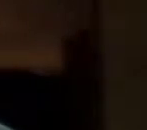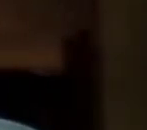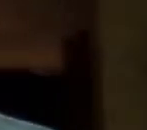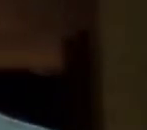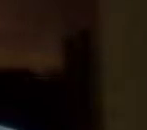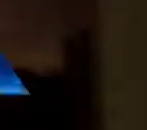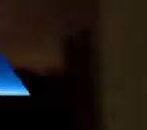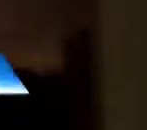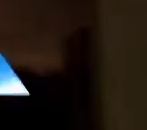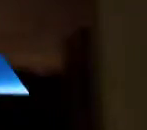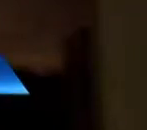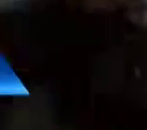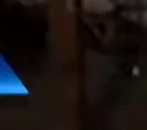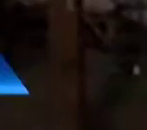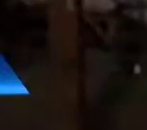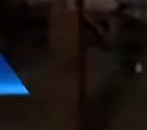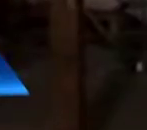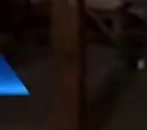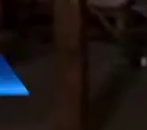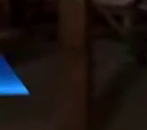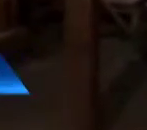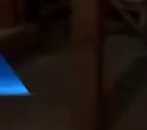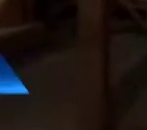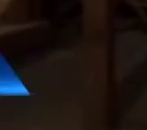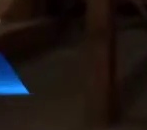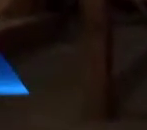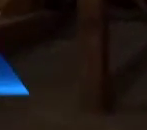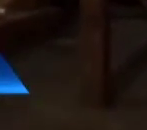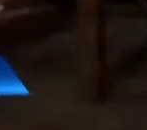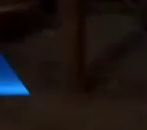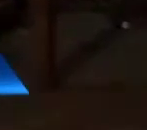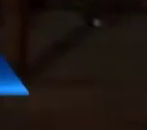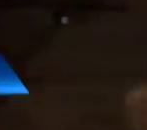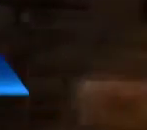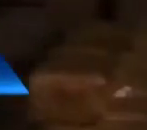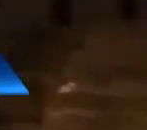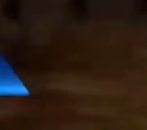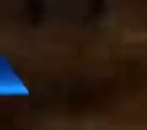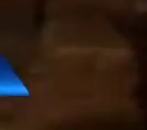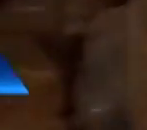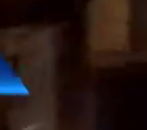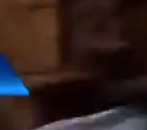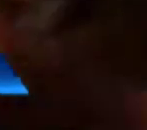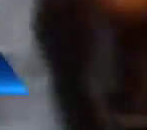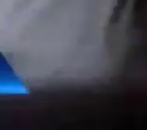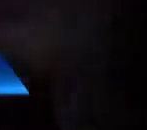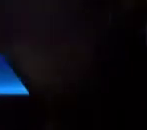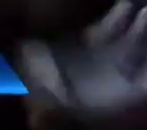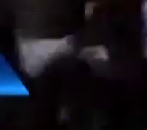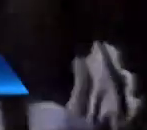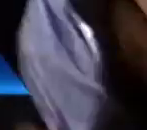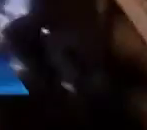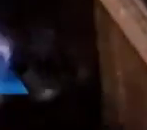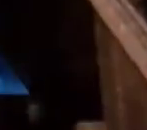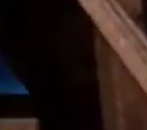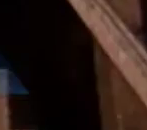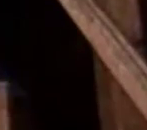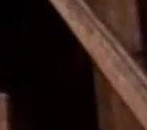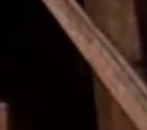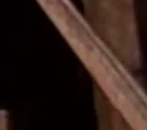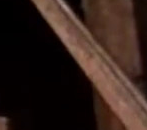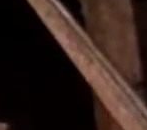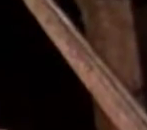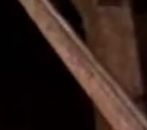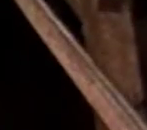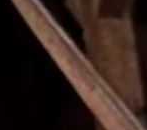duradera amistad que mantuvo el cineasta Víctor Vega con Fallas, hoy uno de nuestros cineastas más representativos.